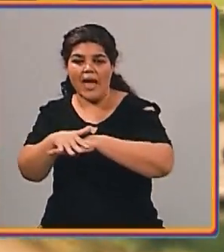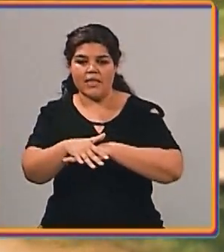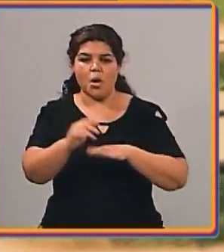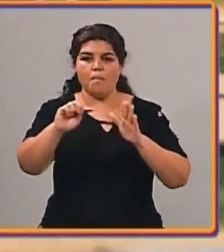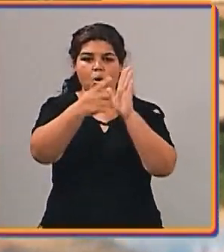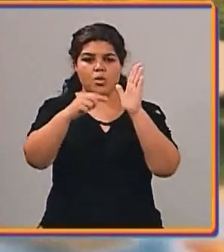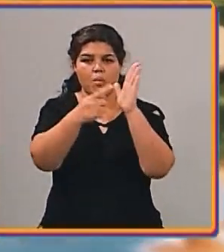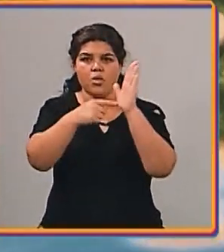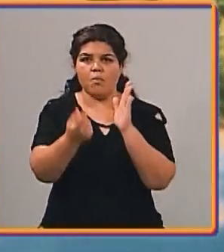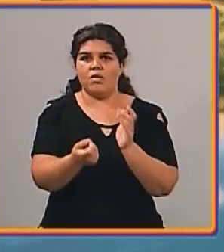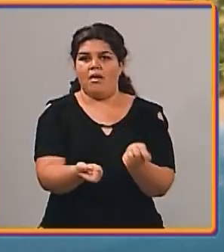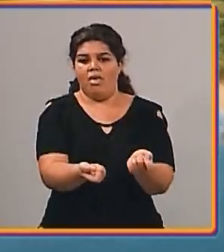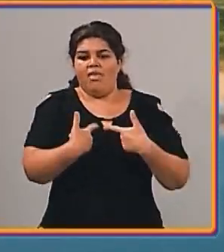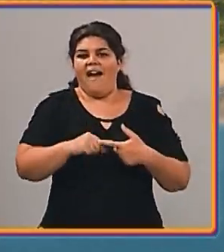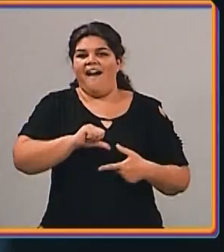partida.